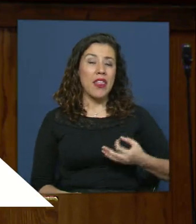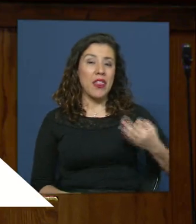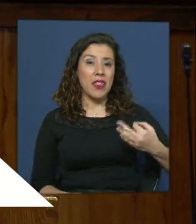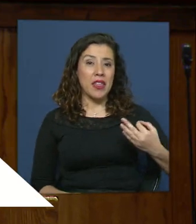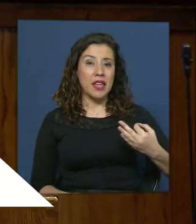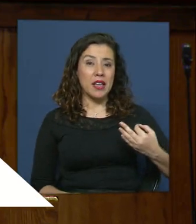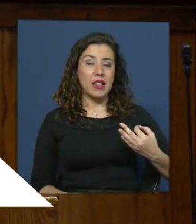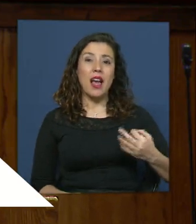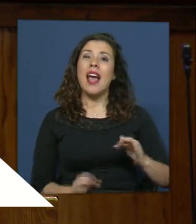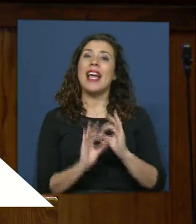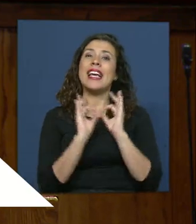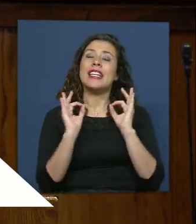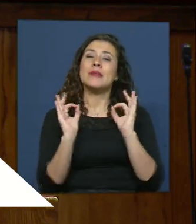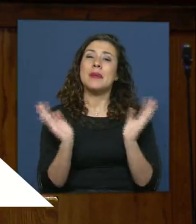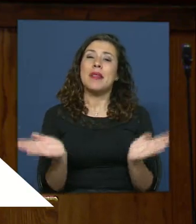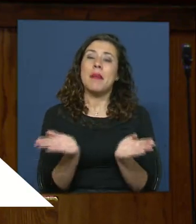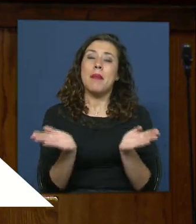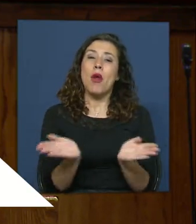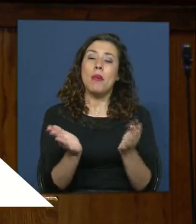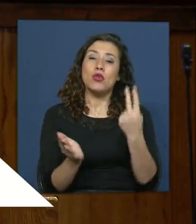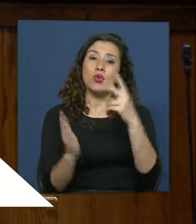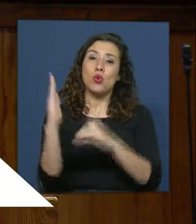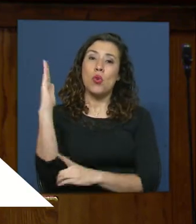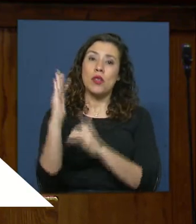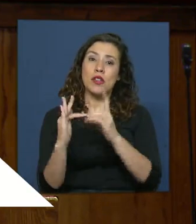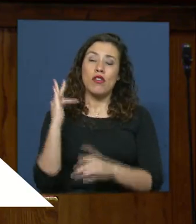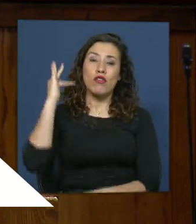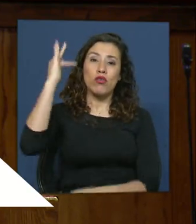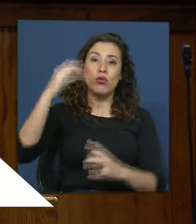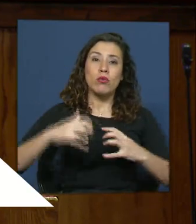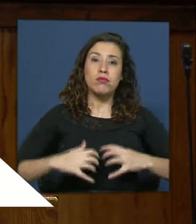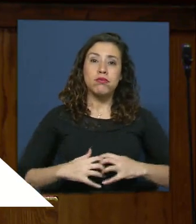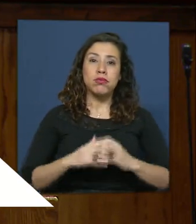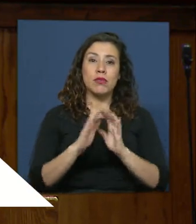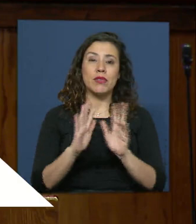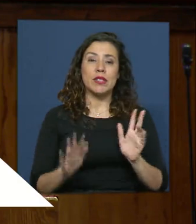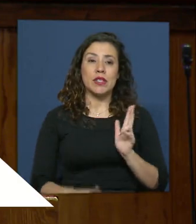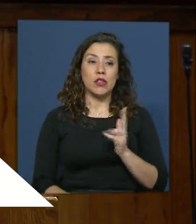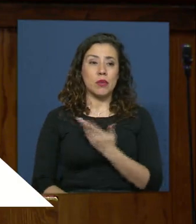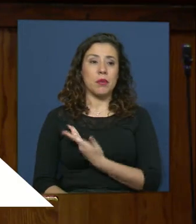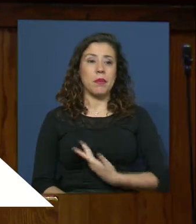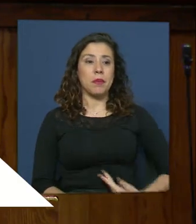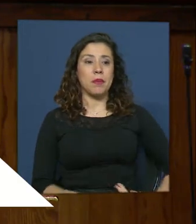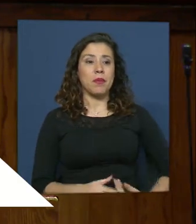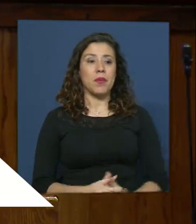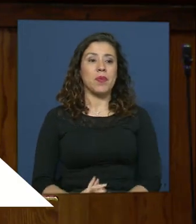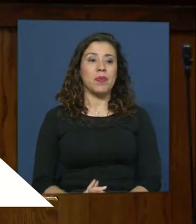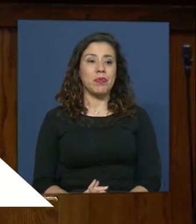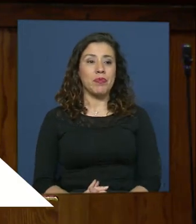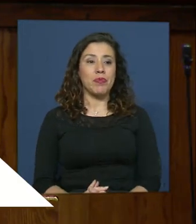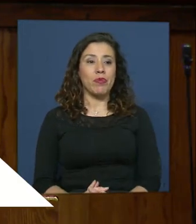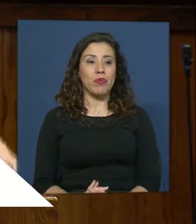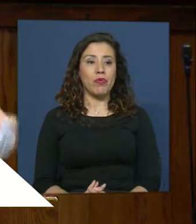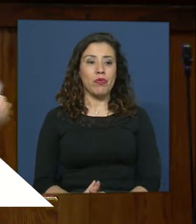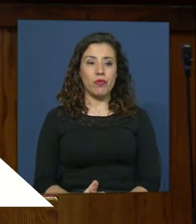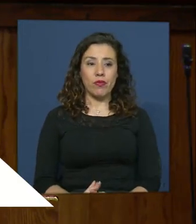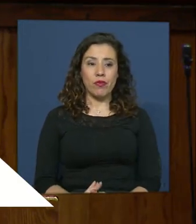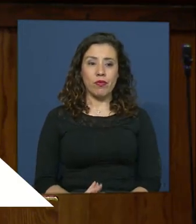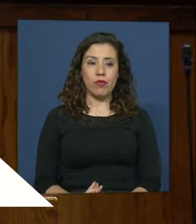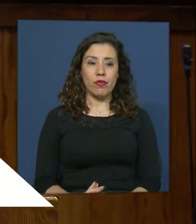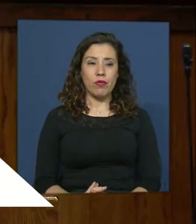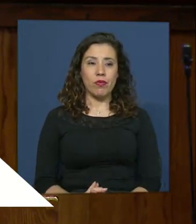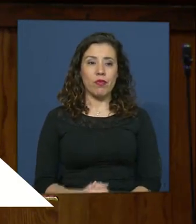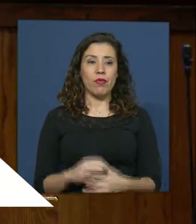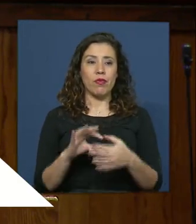dignificación y sobre todo de promoción para su desarrollo futuro y consolidación. He dicho, señor presidente. Muchas gracias.